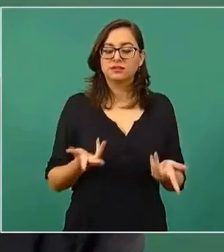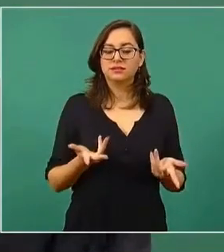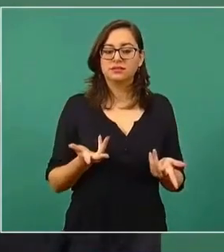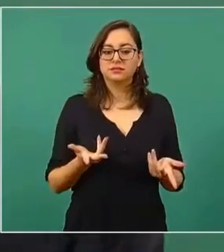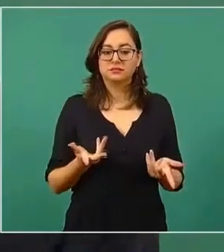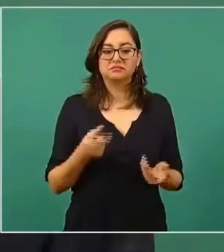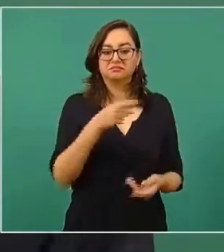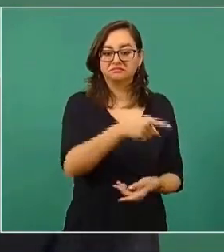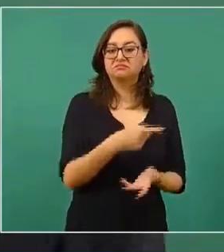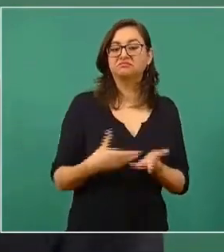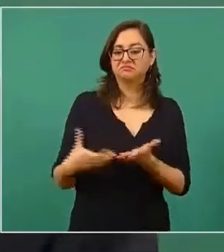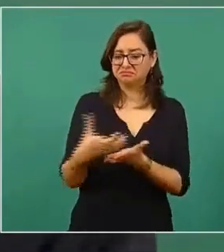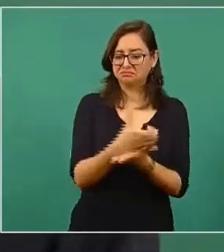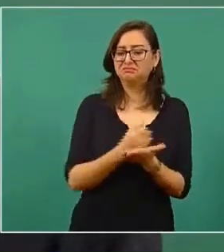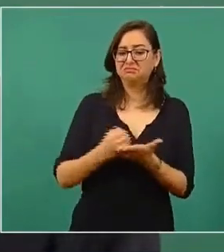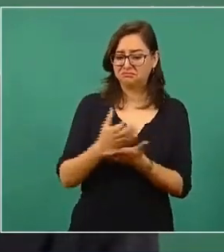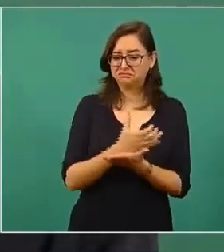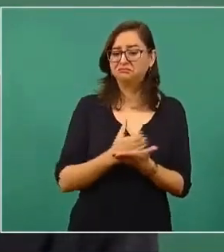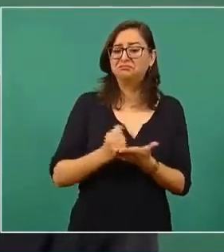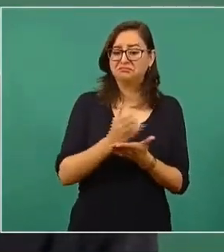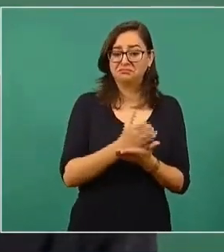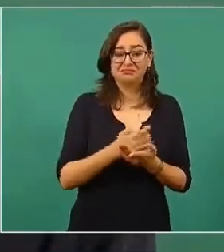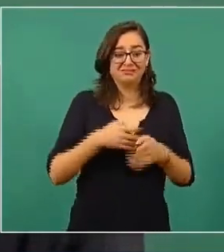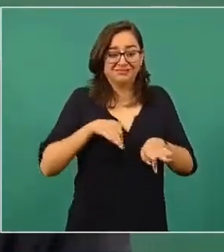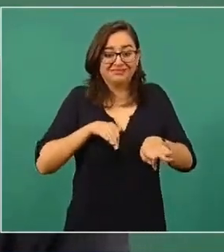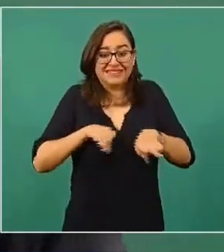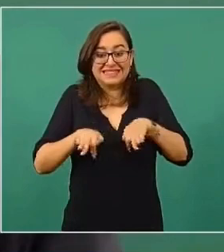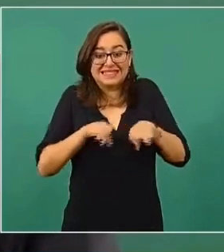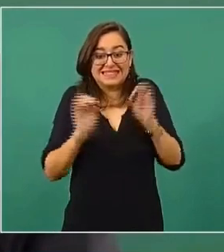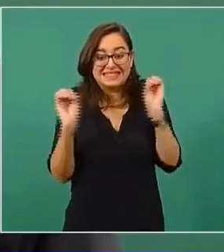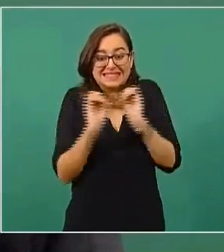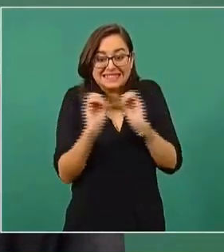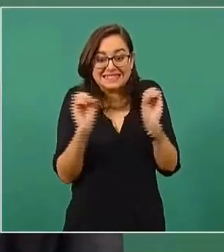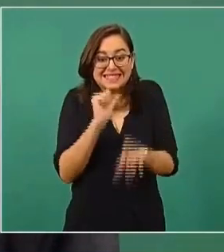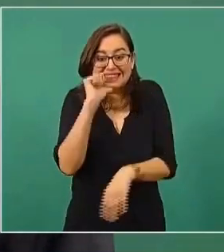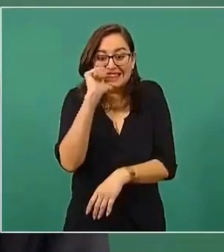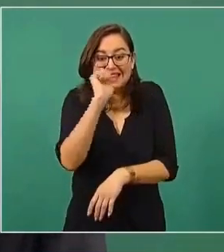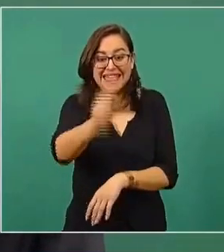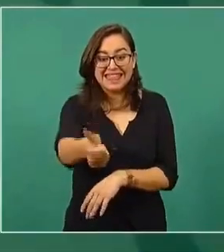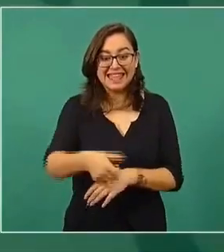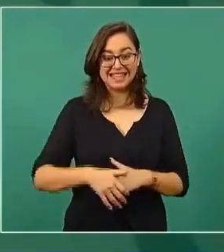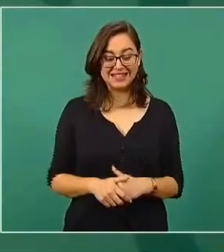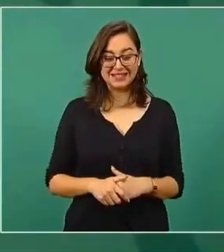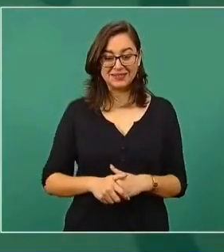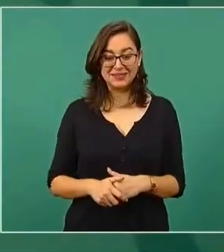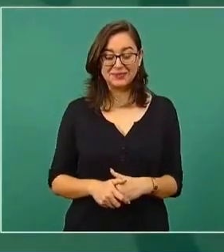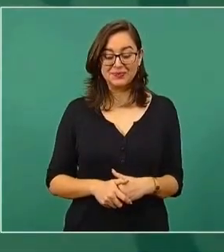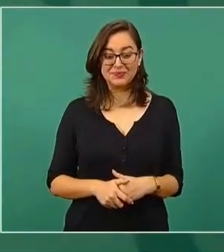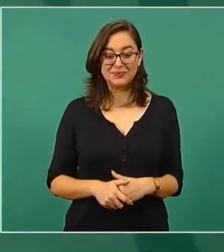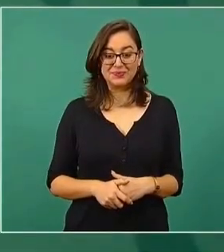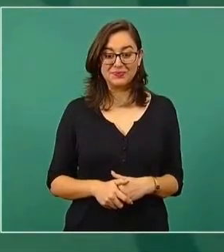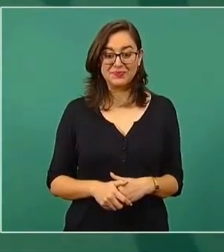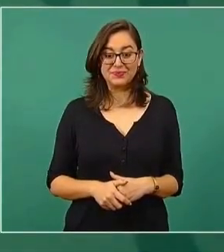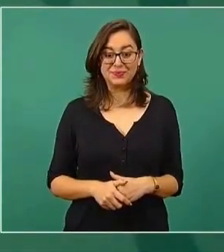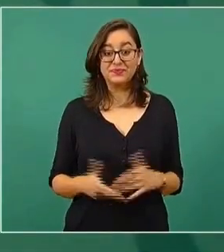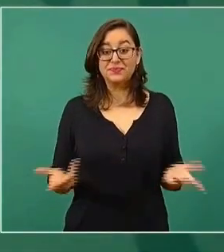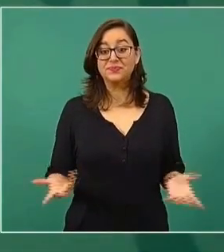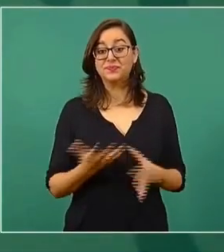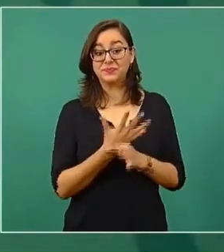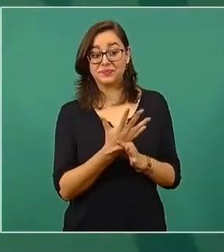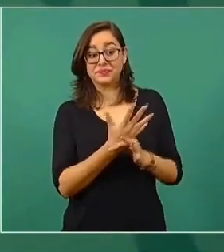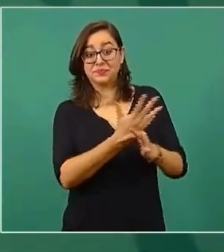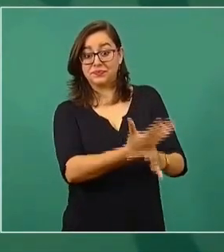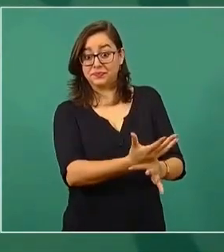y obtuvieron muchísimas ganancias sin producir. Hablaban de que iban a